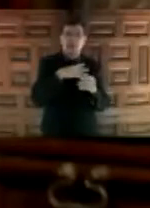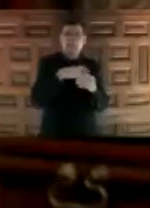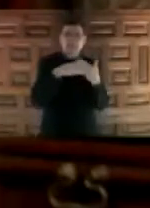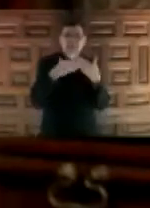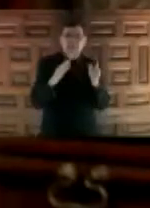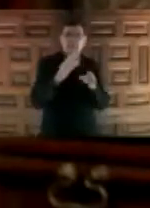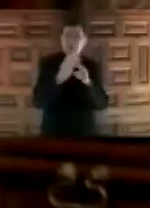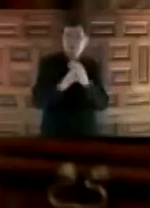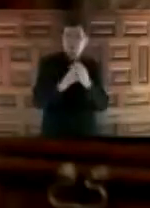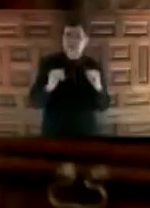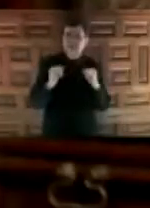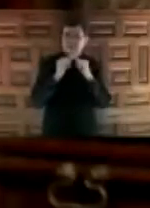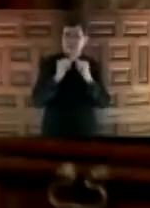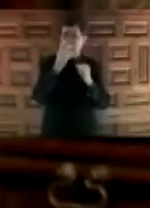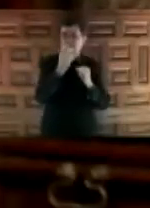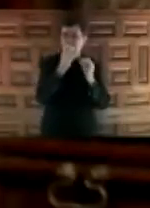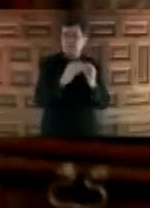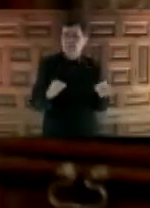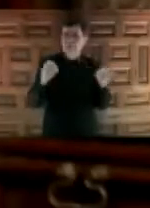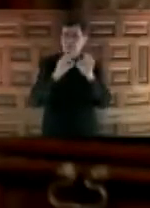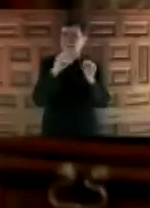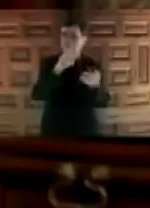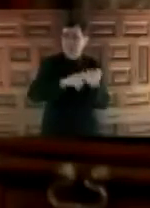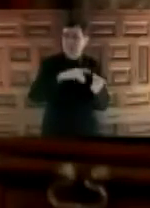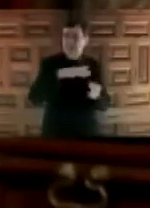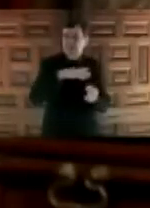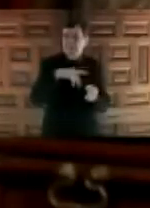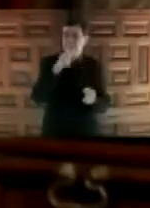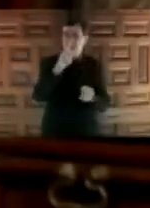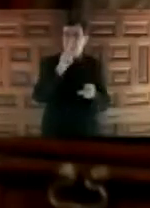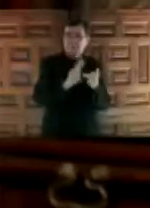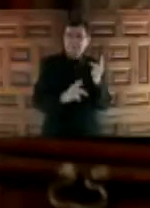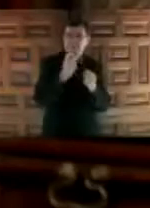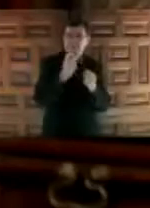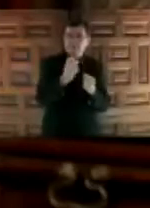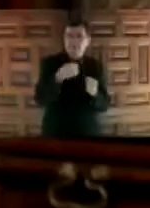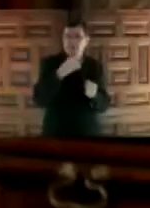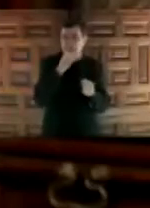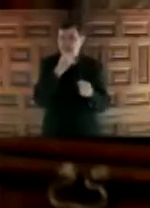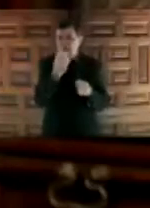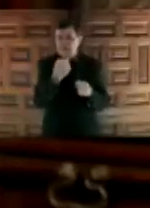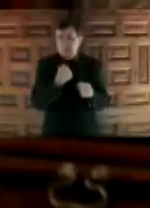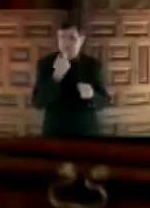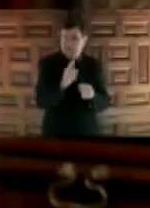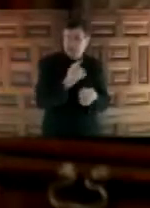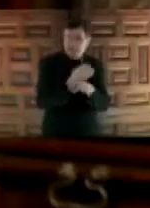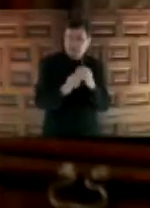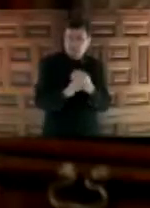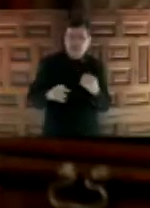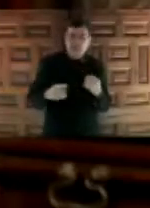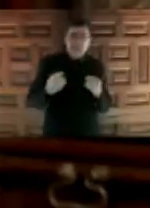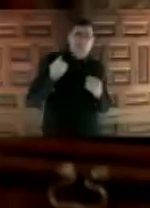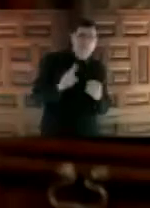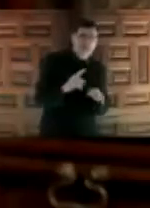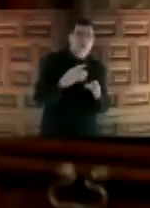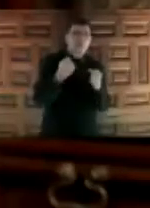los actores institucionales, lo cual es importante en sí mismo, pero hasta ahí se queda. Entonces, no podemos hablar que sea una gobernanza propiamente